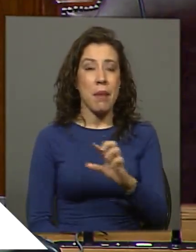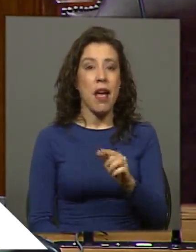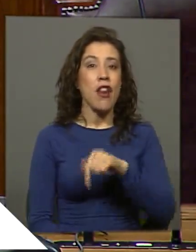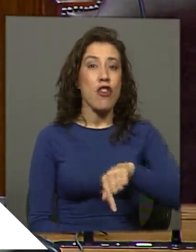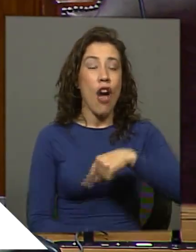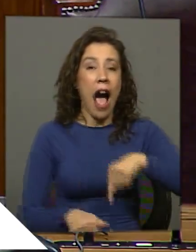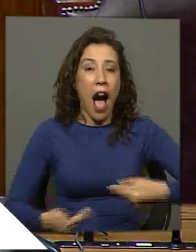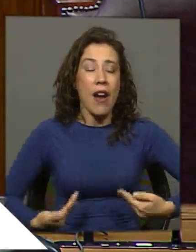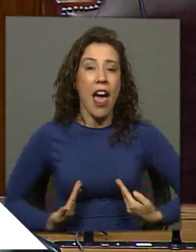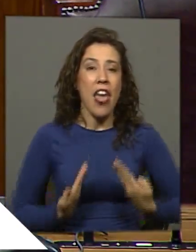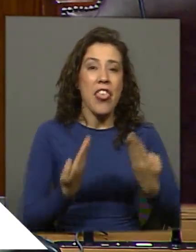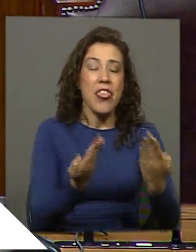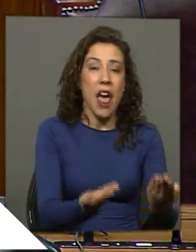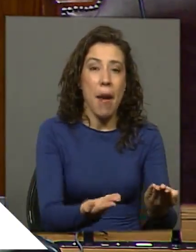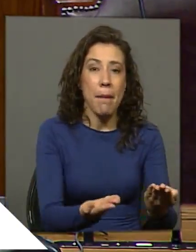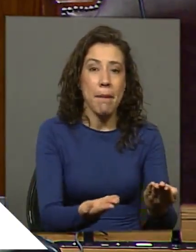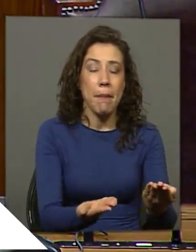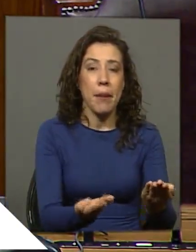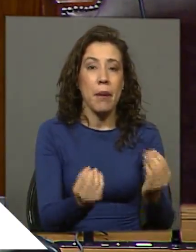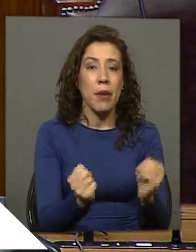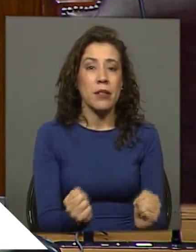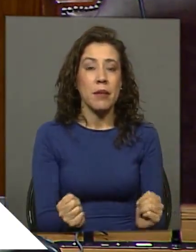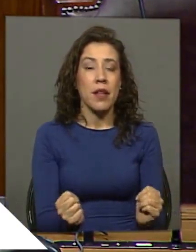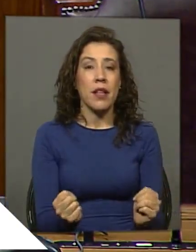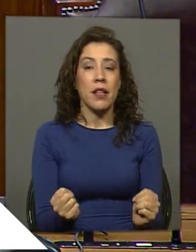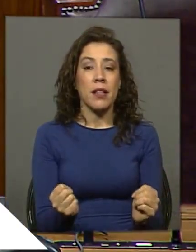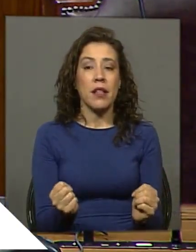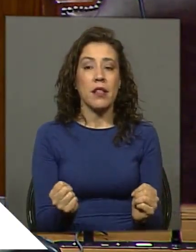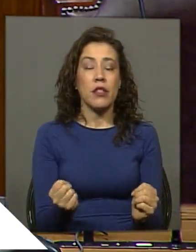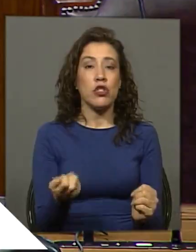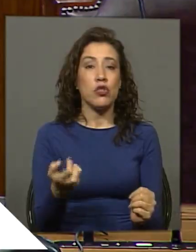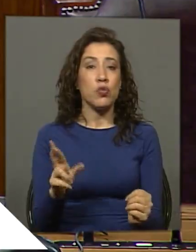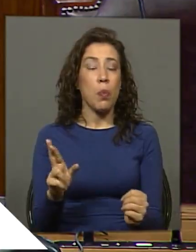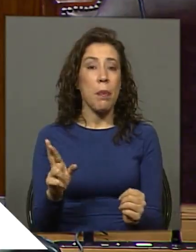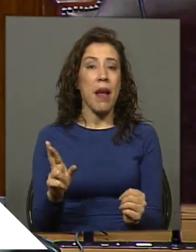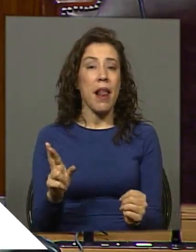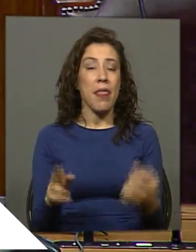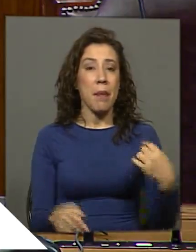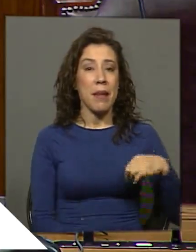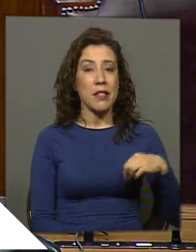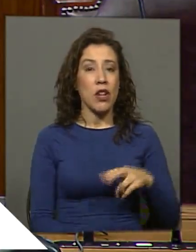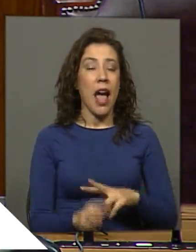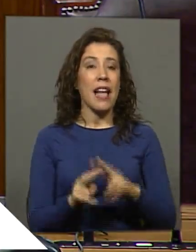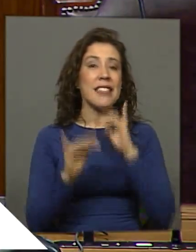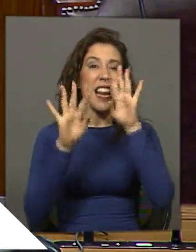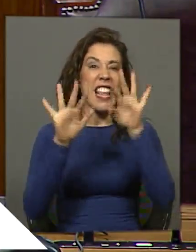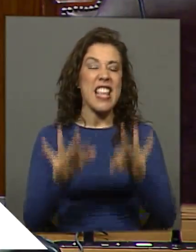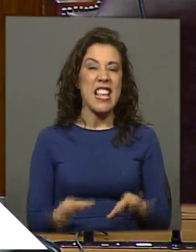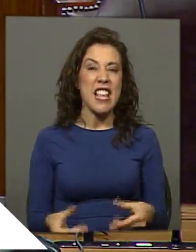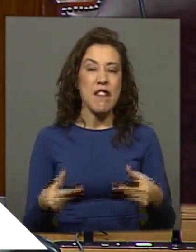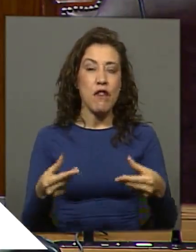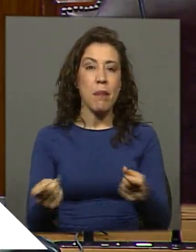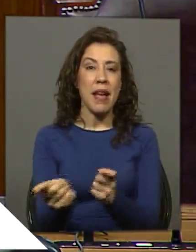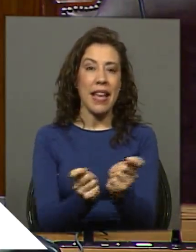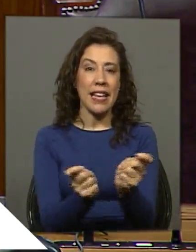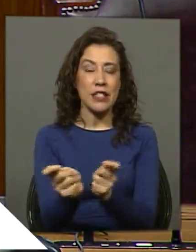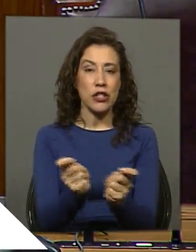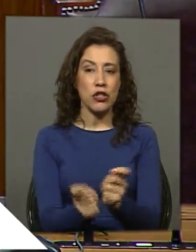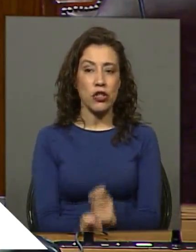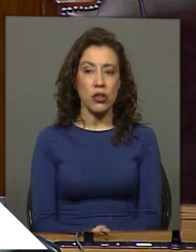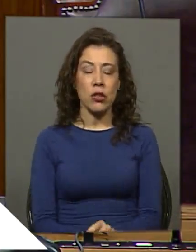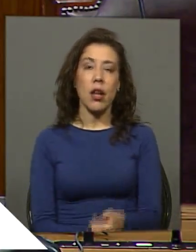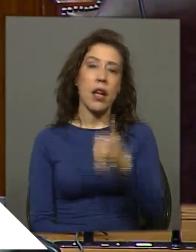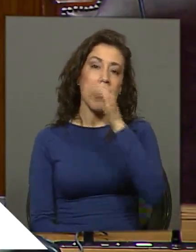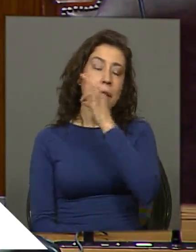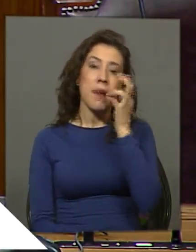estamos dando la facultad a la super de pensiones de hacer informes de gestión y van a ser